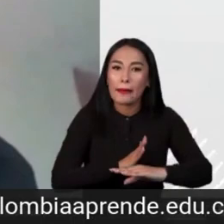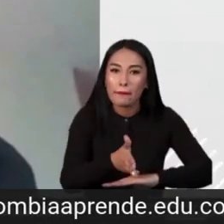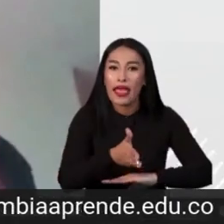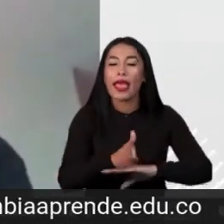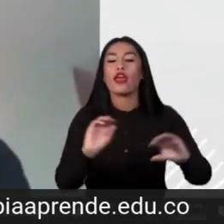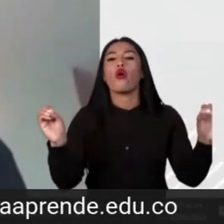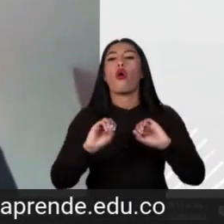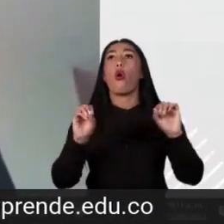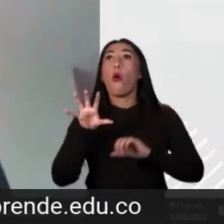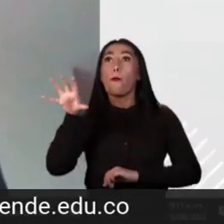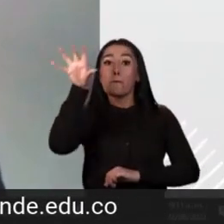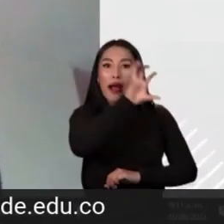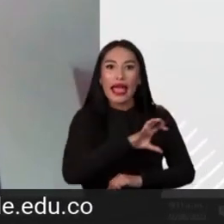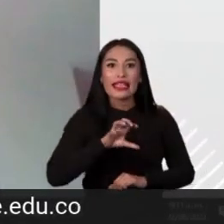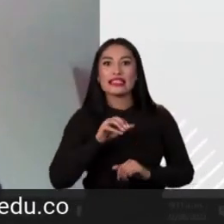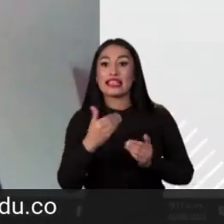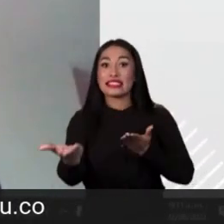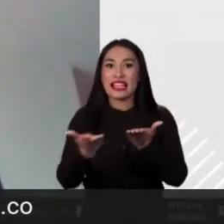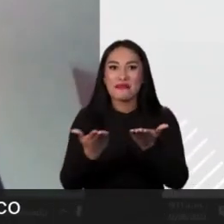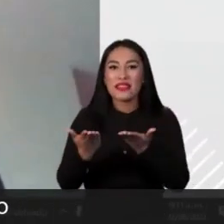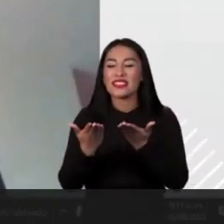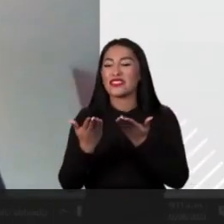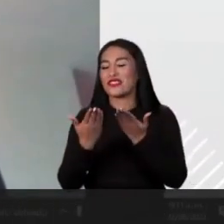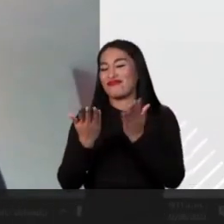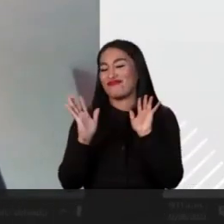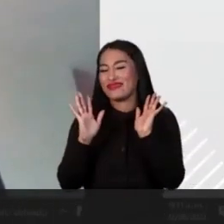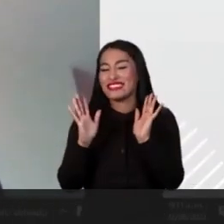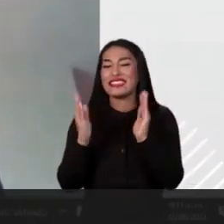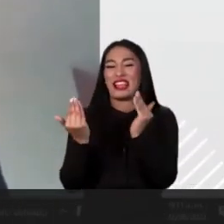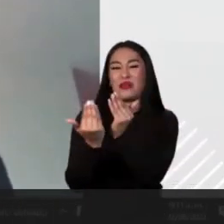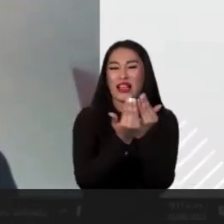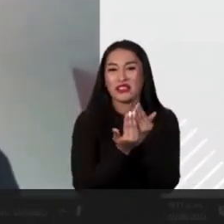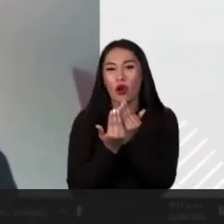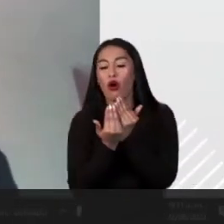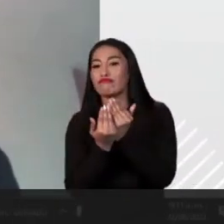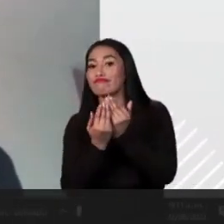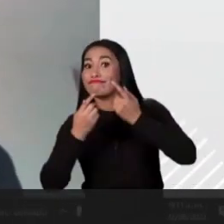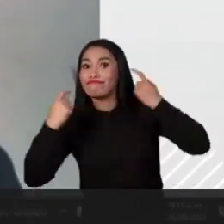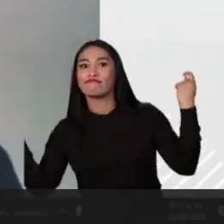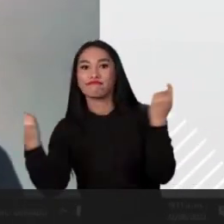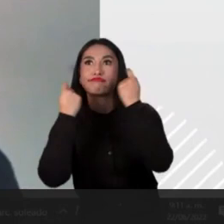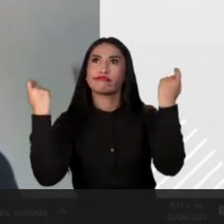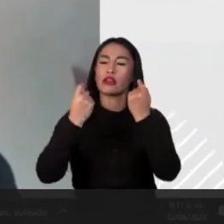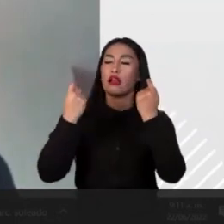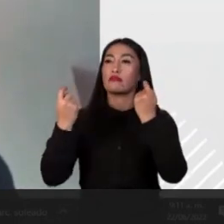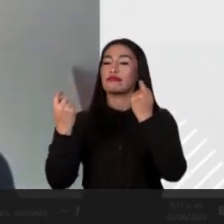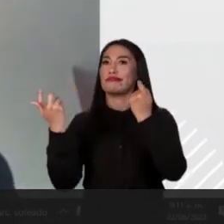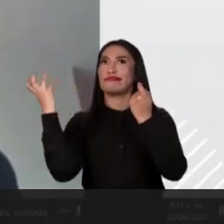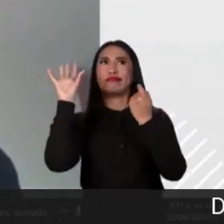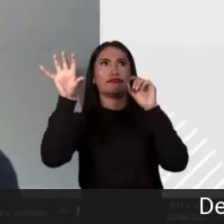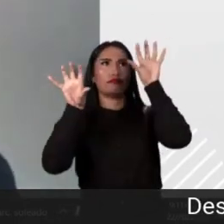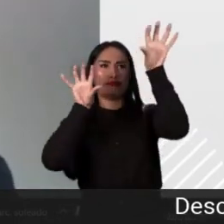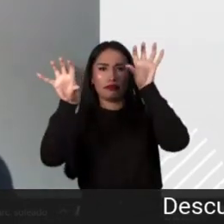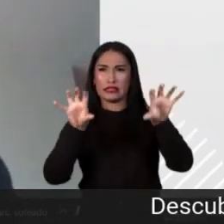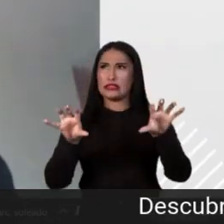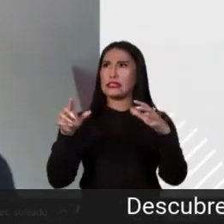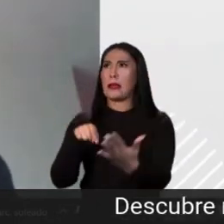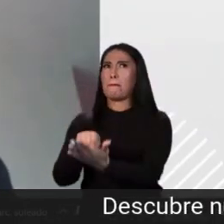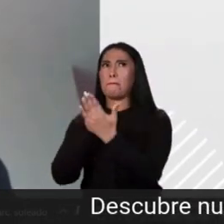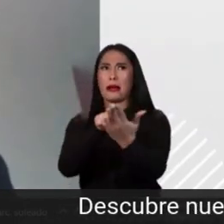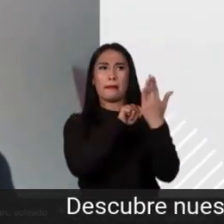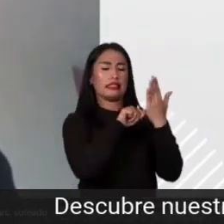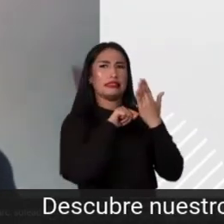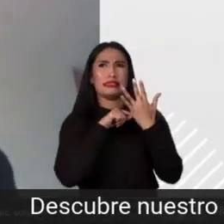a los países para prestar servicios que pueden complementar con las capacidades que existen. Y todo eso plantea una tensión que yo creo que es